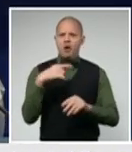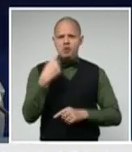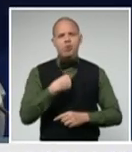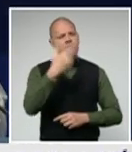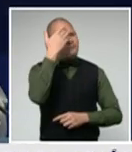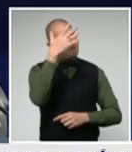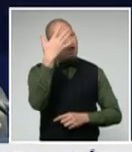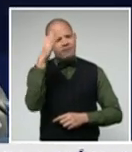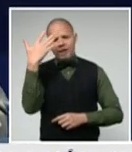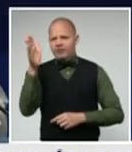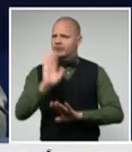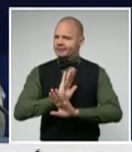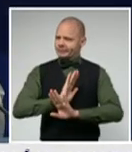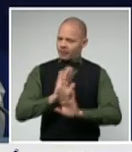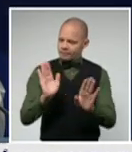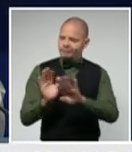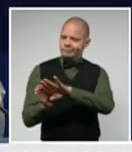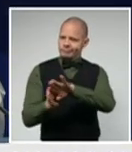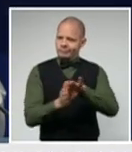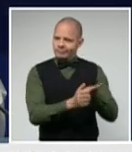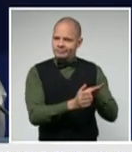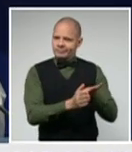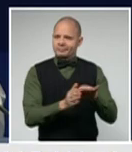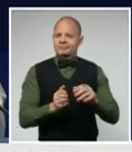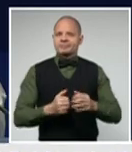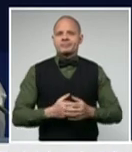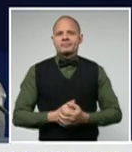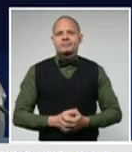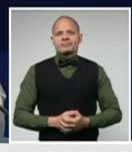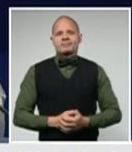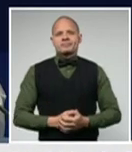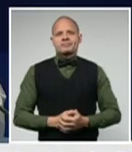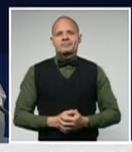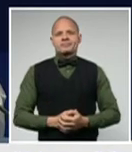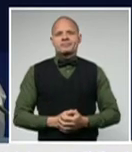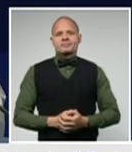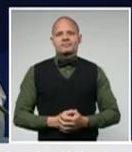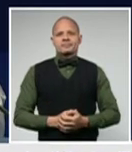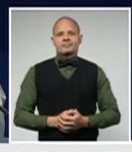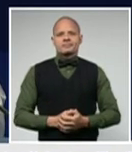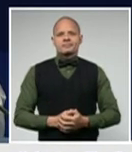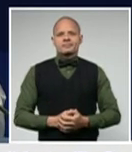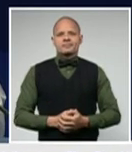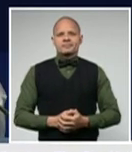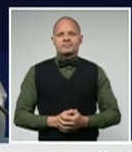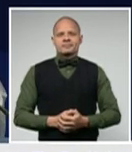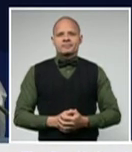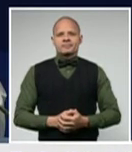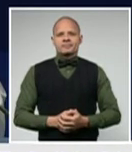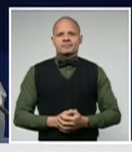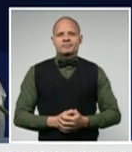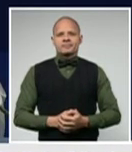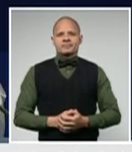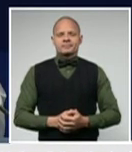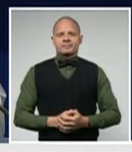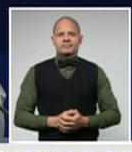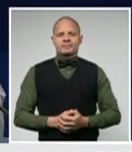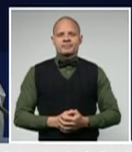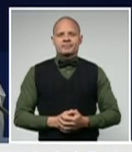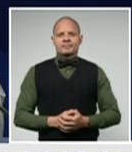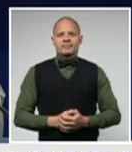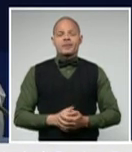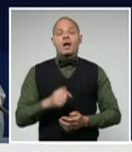grande de profesionales y técnicos de la estomatología que existen en nuestro país, pues comenzamos